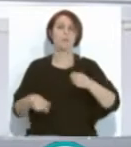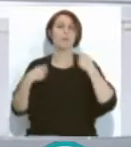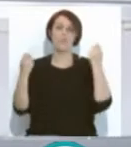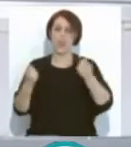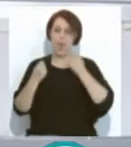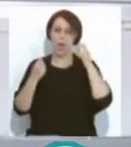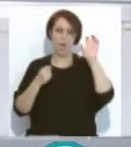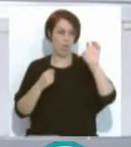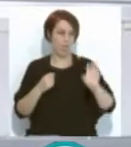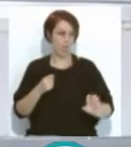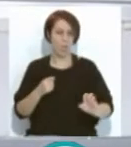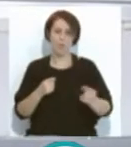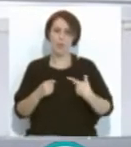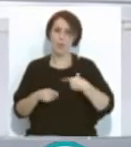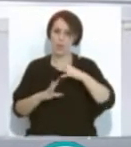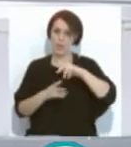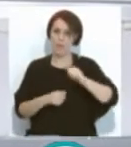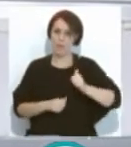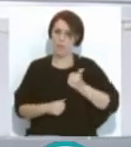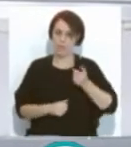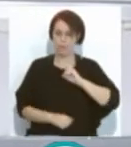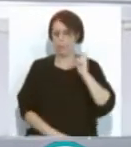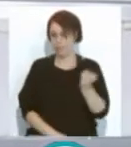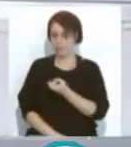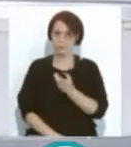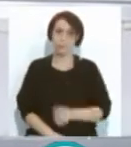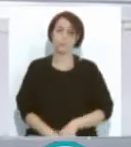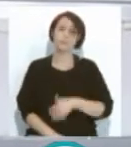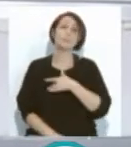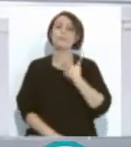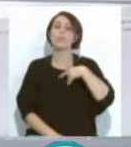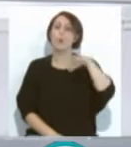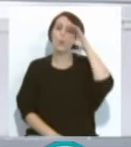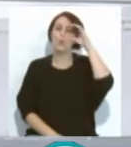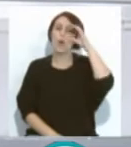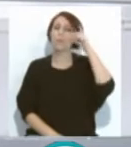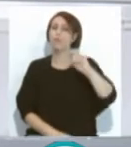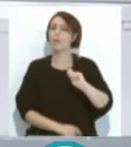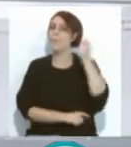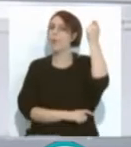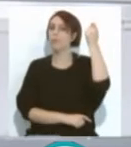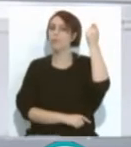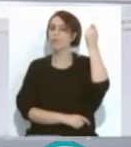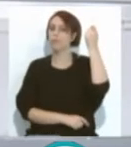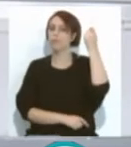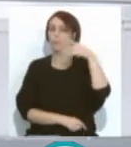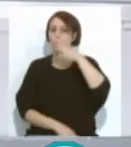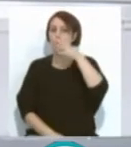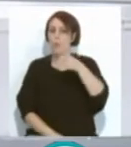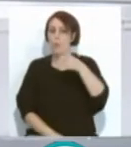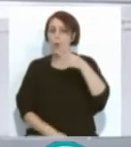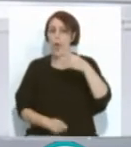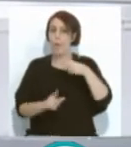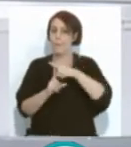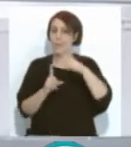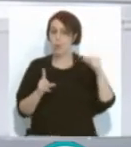publicidades, fake news y toda esa historia. Pero bueno, vamos a escuchar a un campeón, un auténtico campeón, porque el Pacha